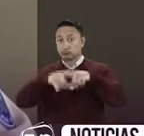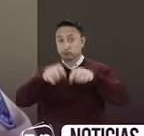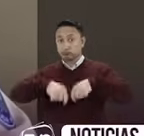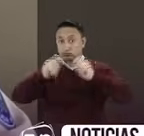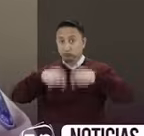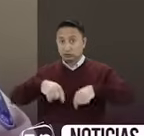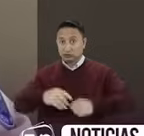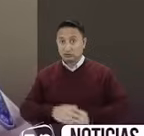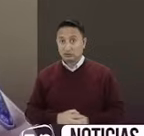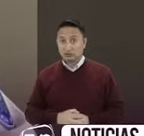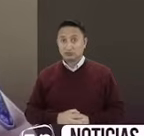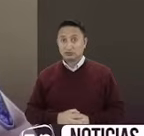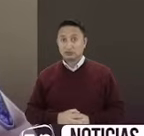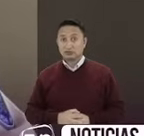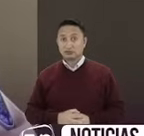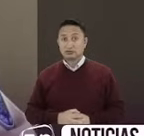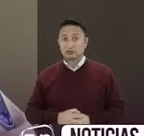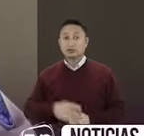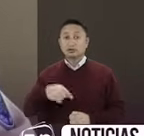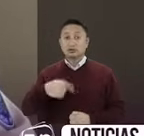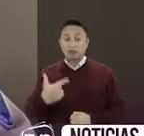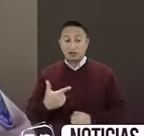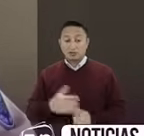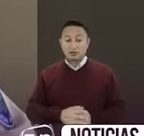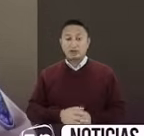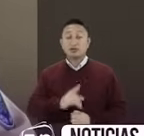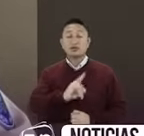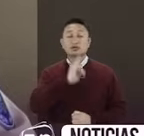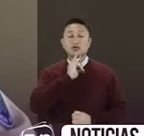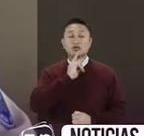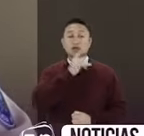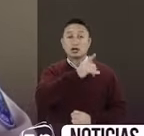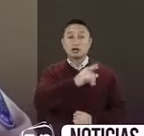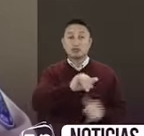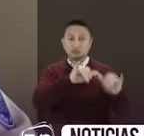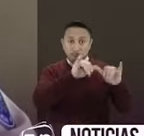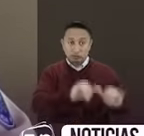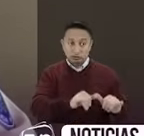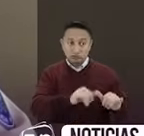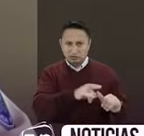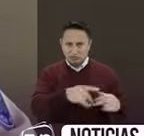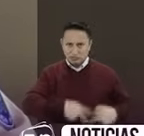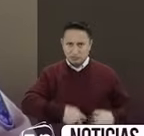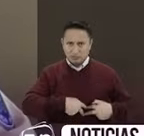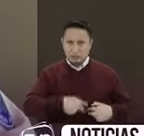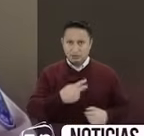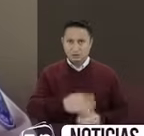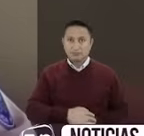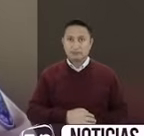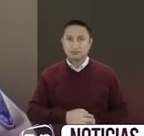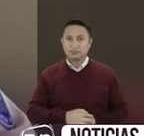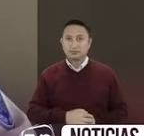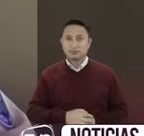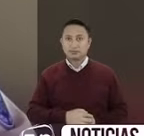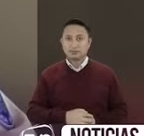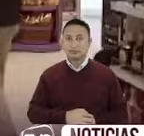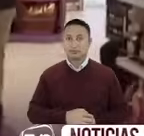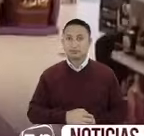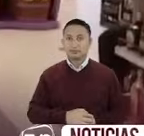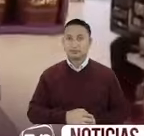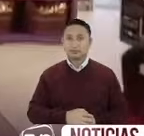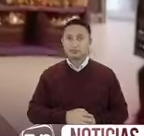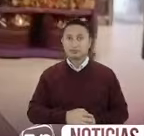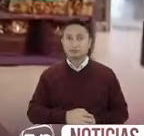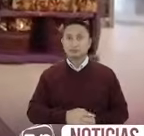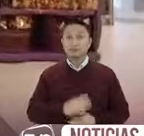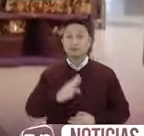nuestra articulación. Se establece que en Estados Unidos el ciudadano se encontraría circulando. Según la policía, en